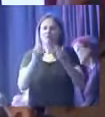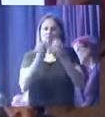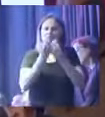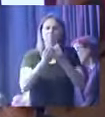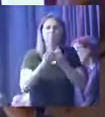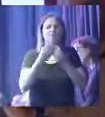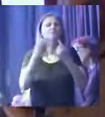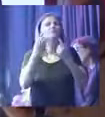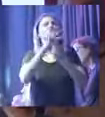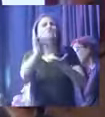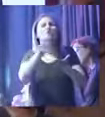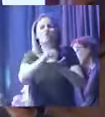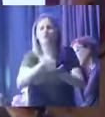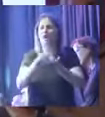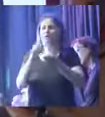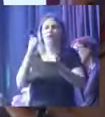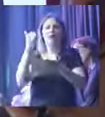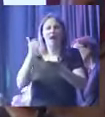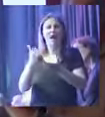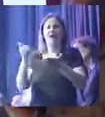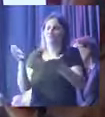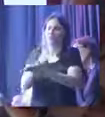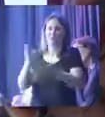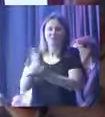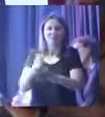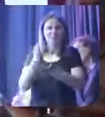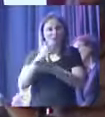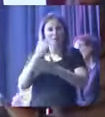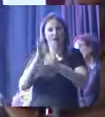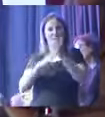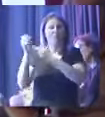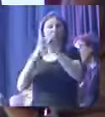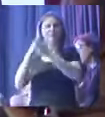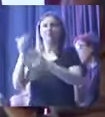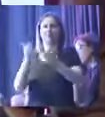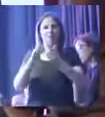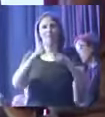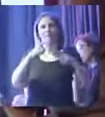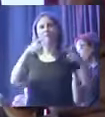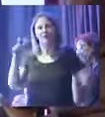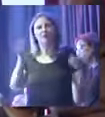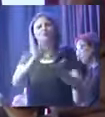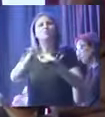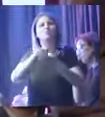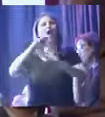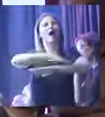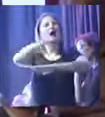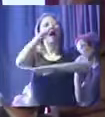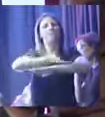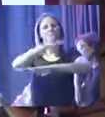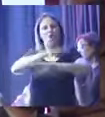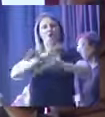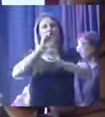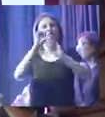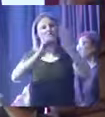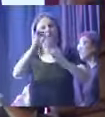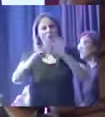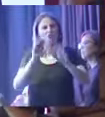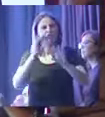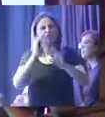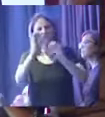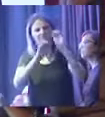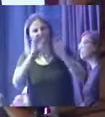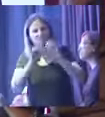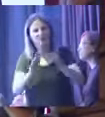contra las zonas vacías, es la ciudad continuamente en expansión, con camiones que entran, con depósitos que llenan sus